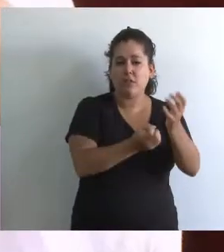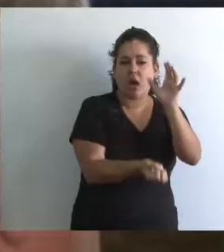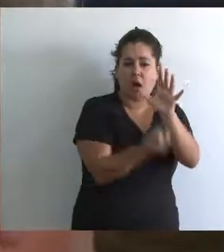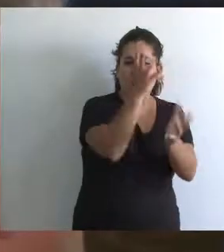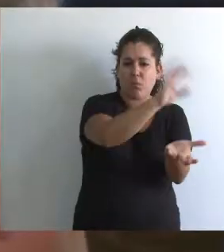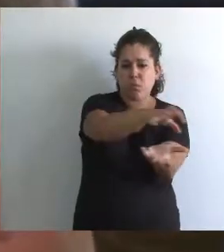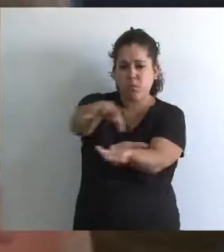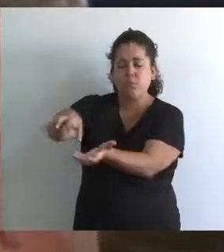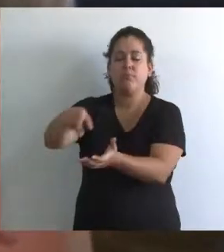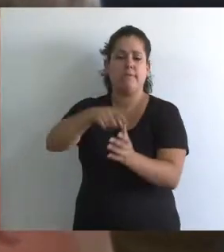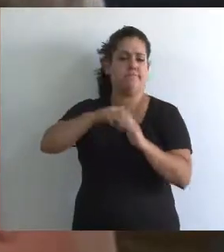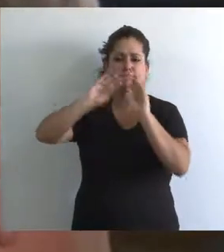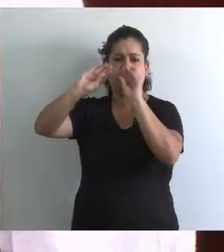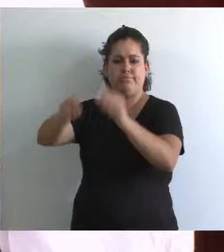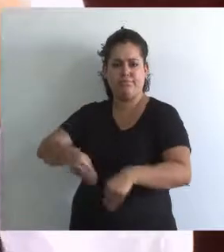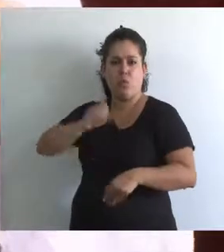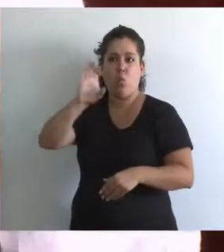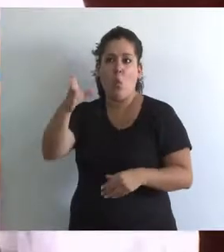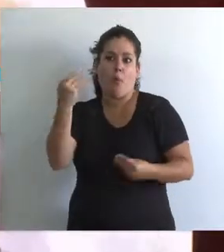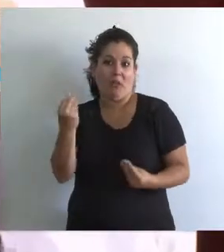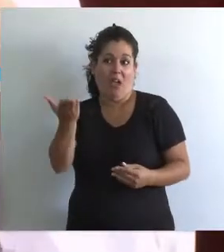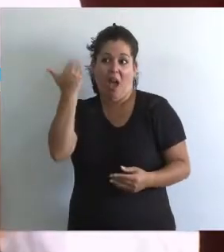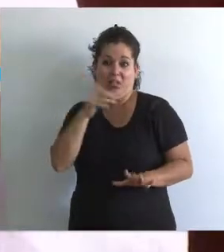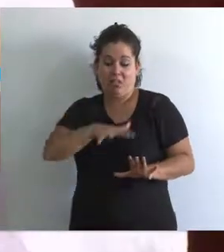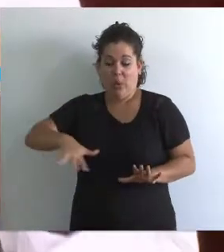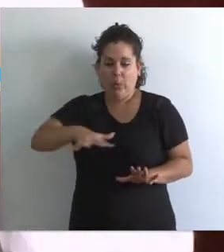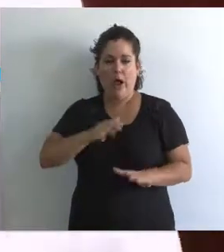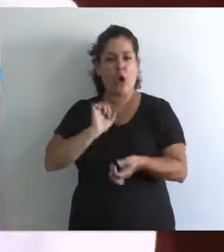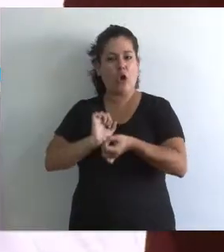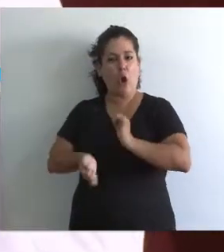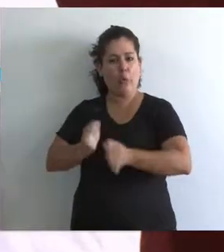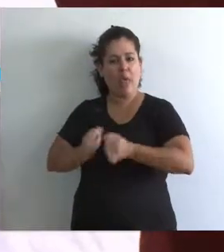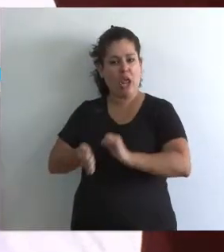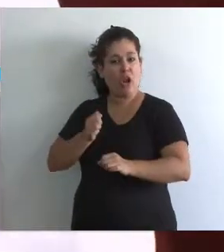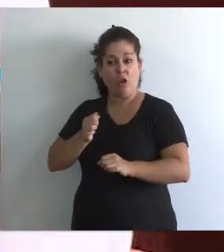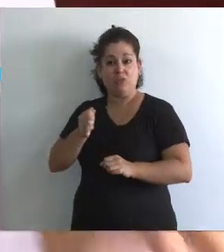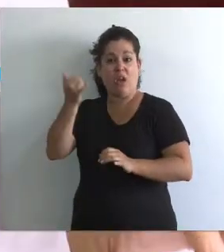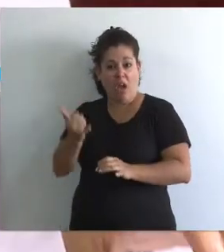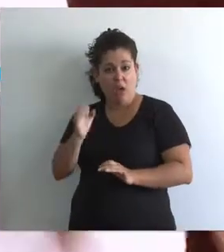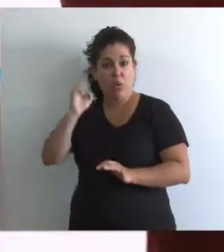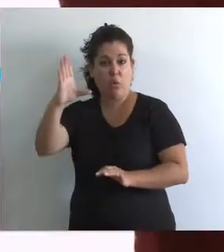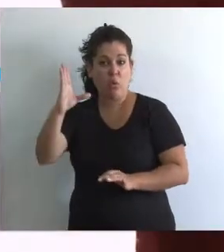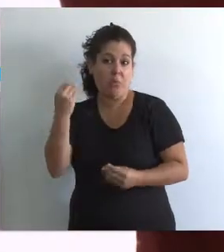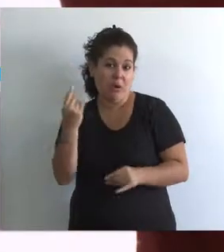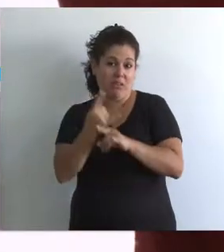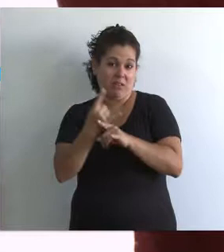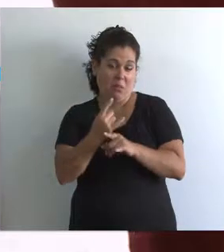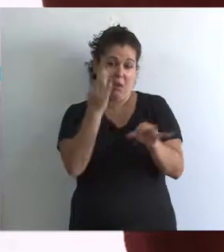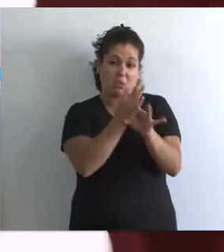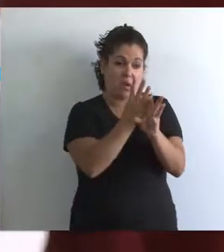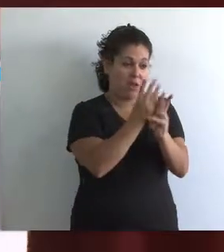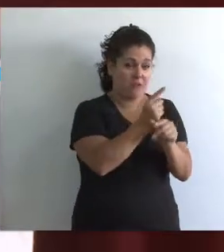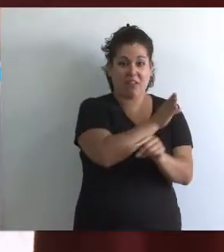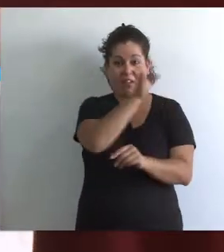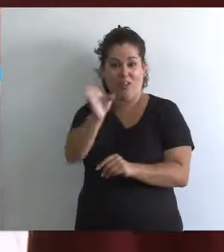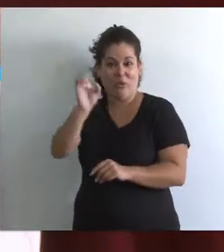industrialización, se consolidan también con la irrupción de barrios obreros, barrios de trabajadores, donde a la par del trabajo crecía la escuela y a la par de